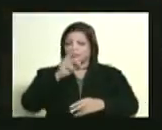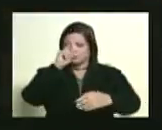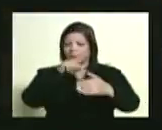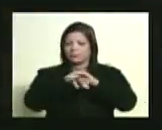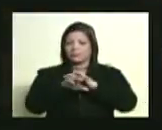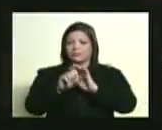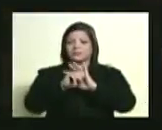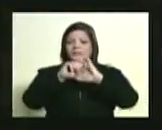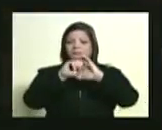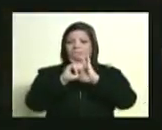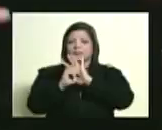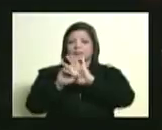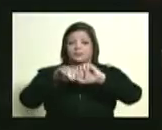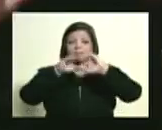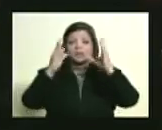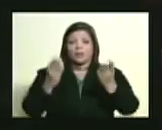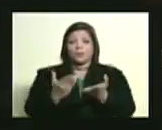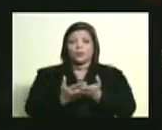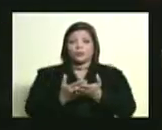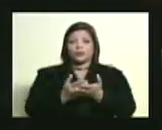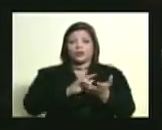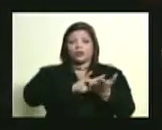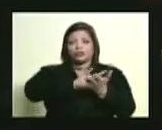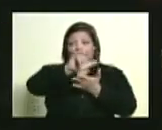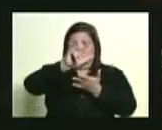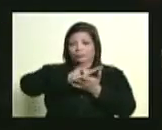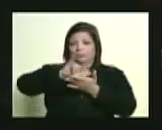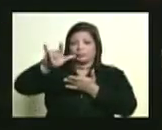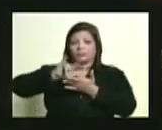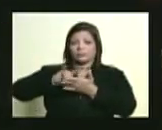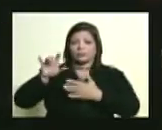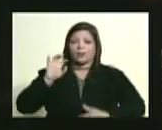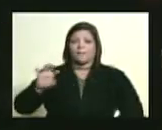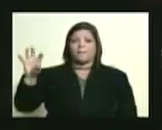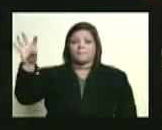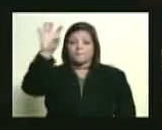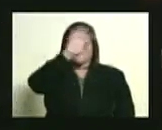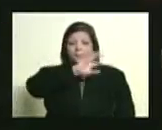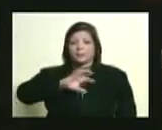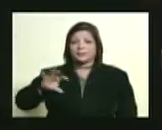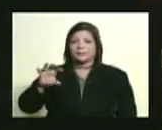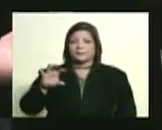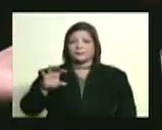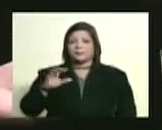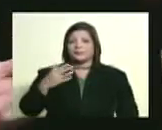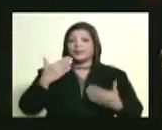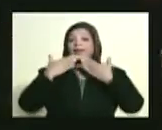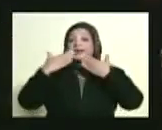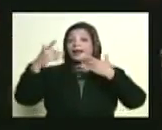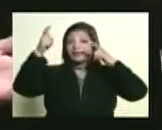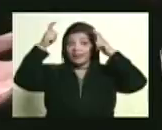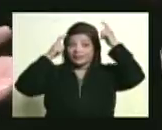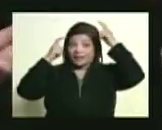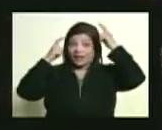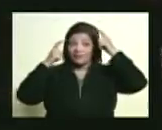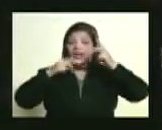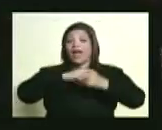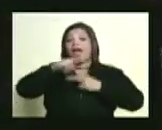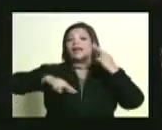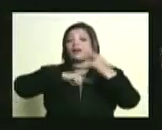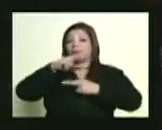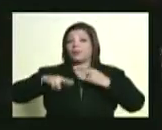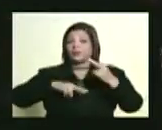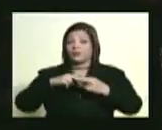en el mundo. Yo he tenido la fortuna de ir a otros países. Gracias a Chávez y gracias a la Revolución Bolivariana,